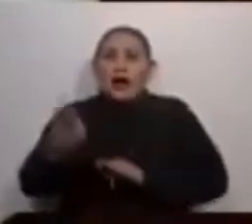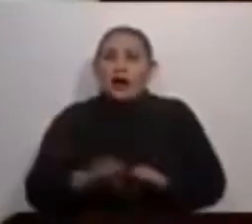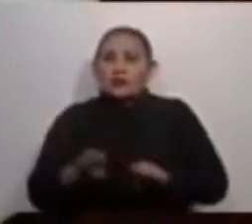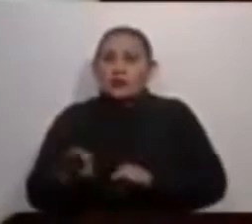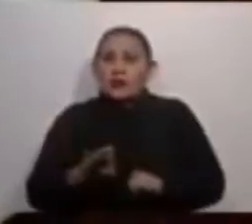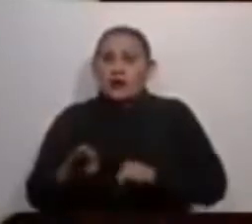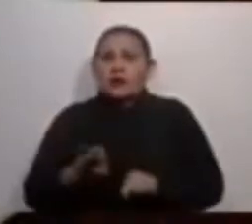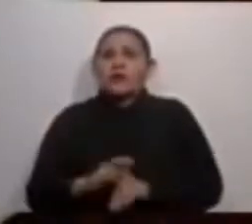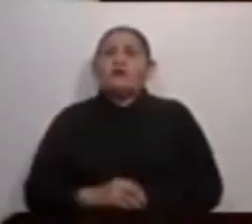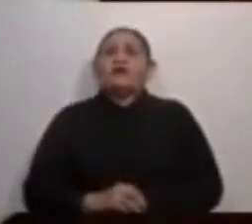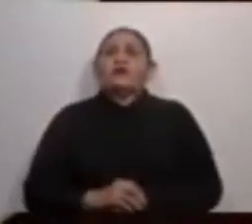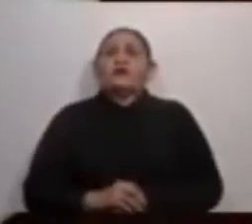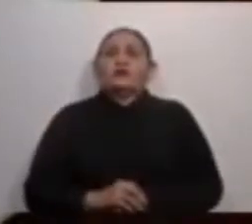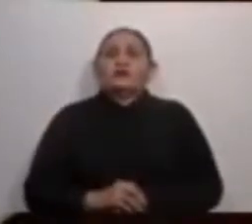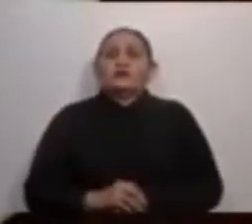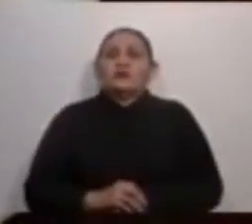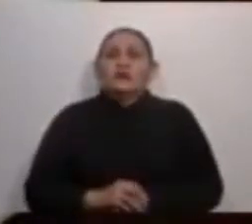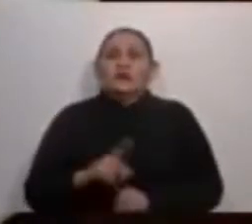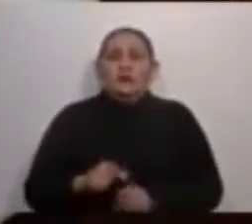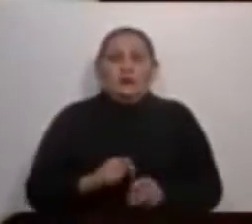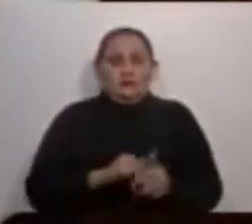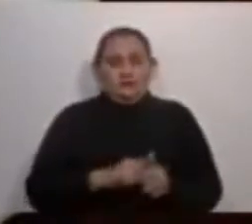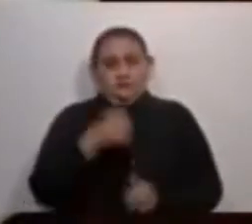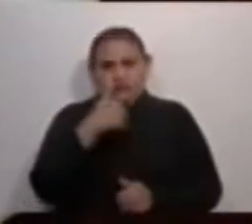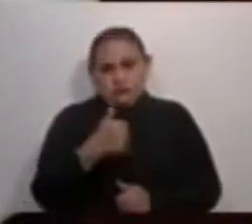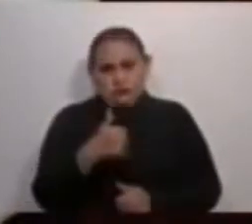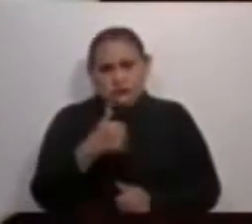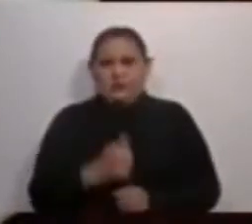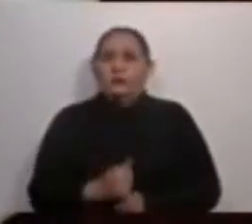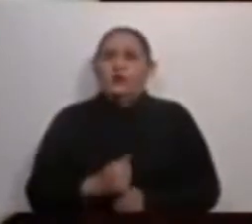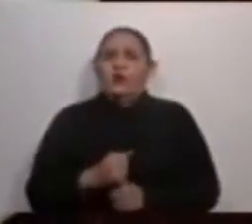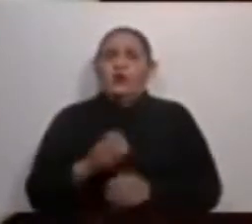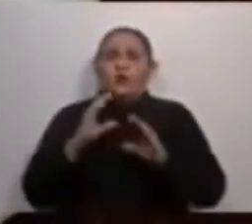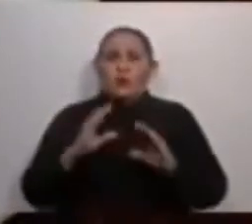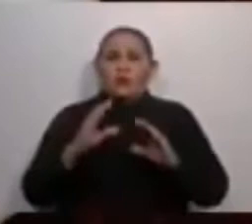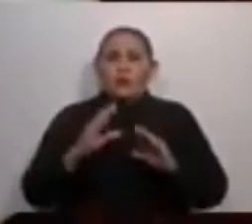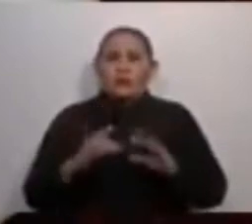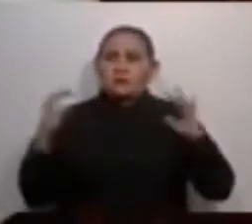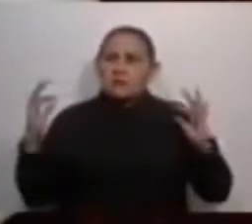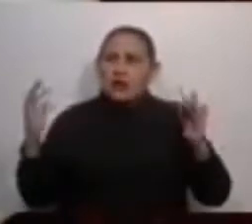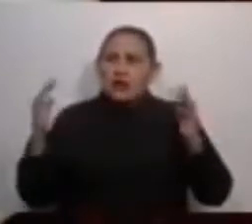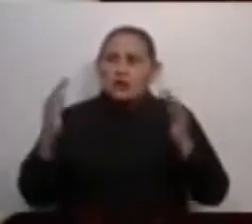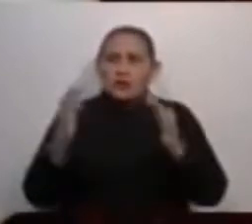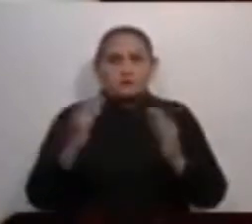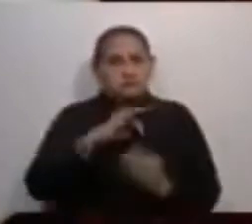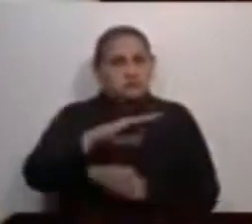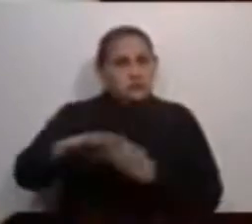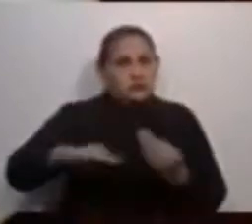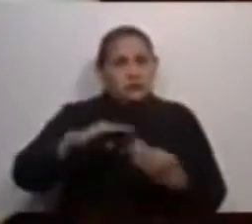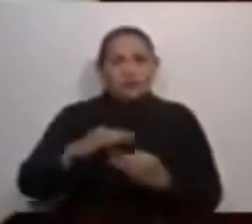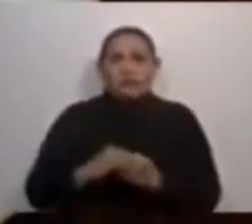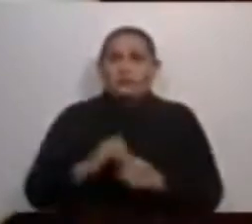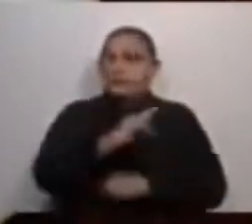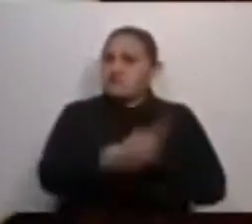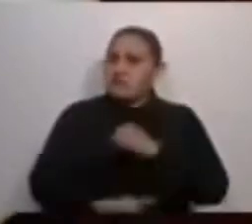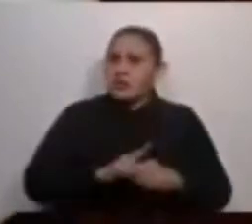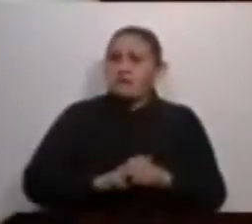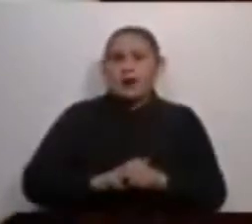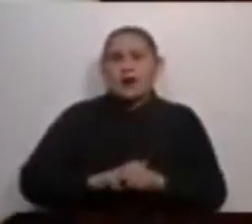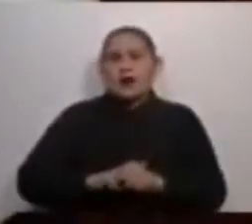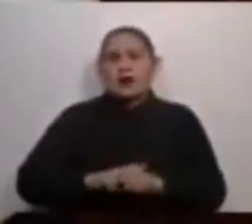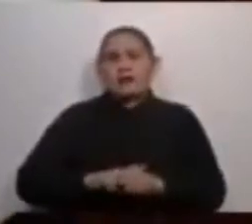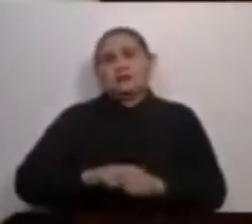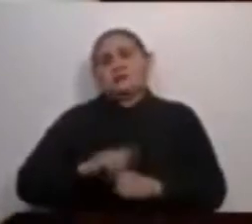nuestra planta productiva. 6, cuidar activamente el medio ambiente y a todas las especies.